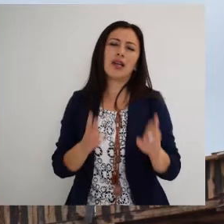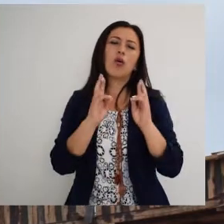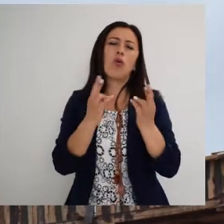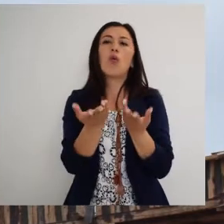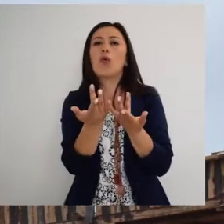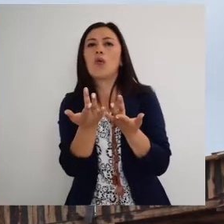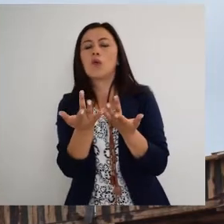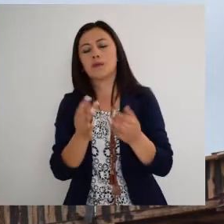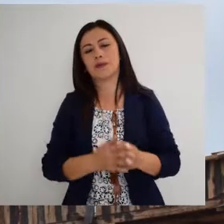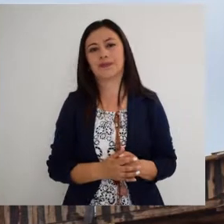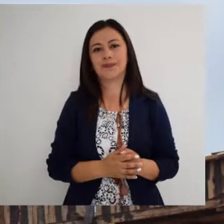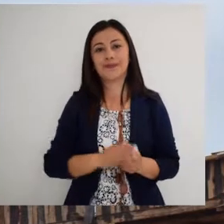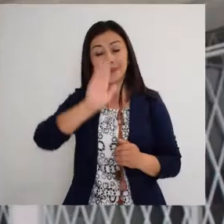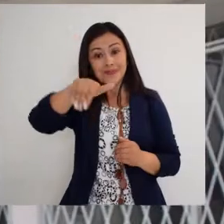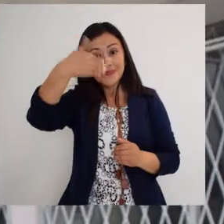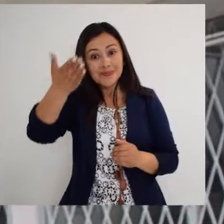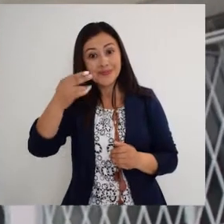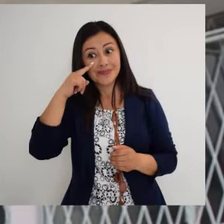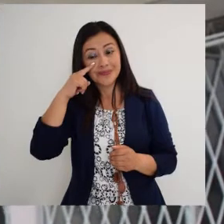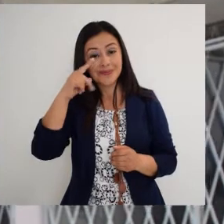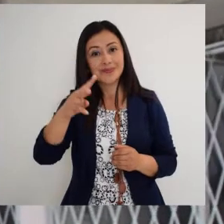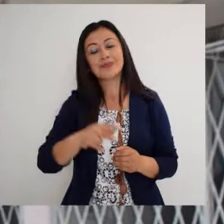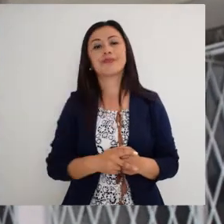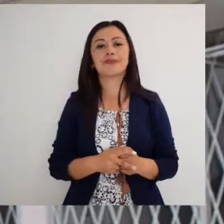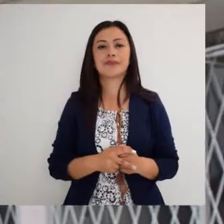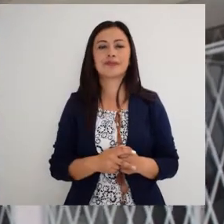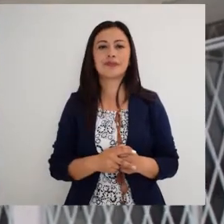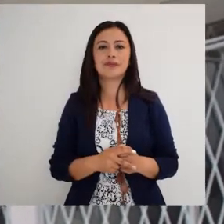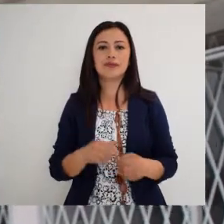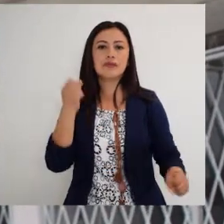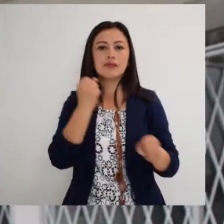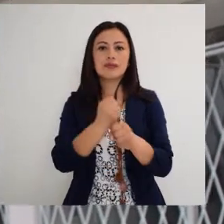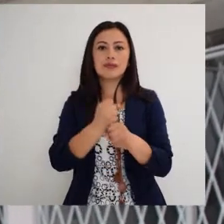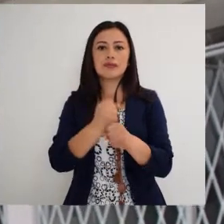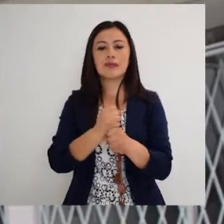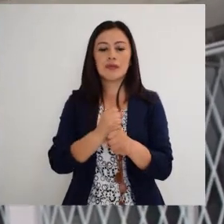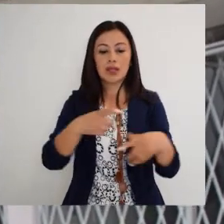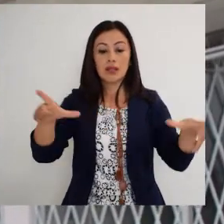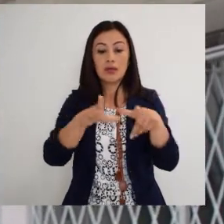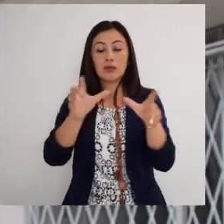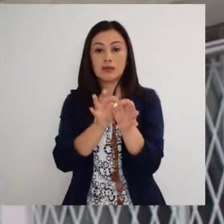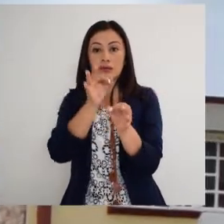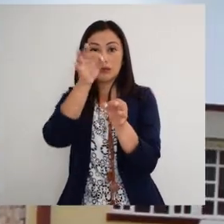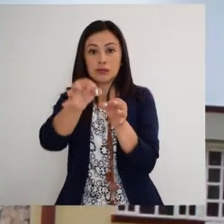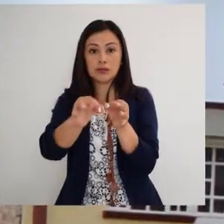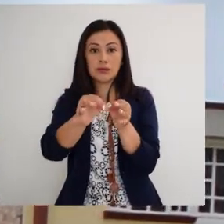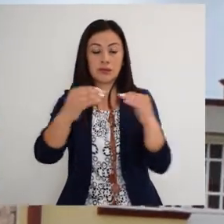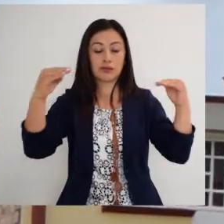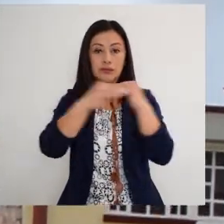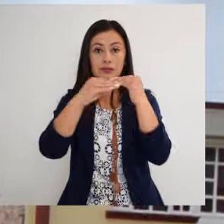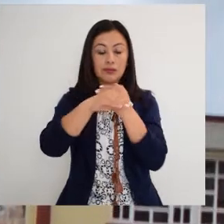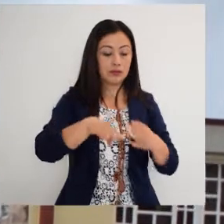externa y ayudas diagnósticas. Luego seguimos a ver todo el trabajo que se está haciendo en materia de placas huellas,